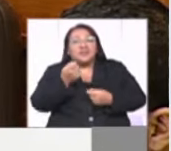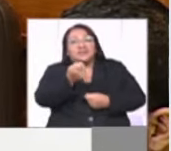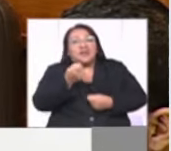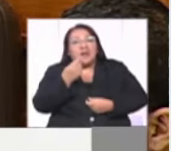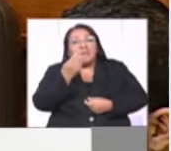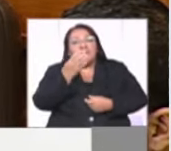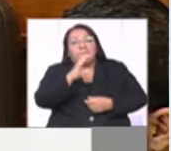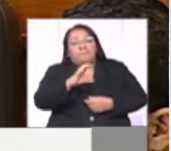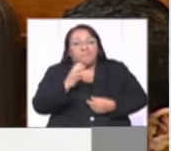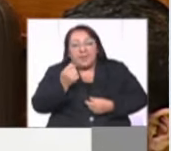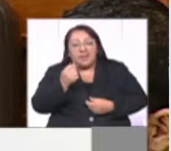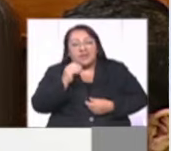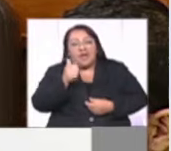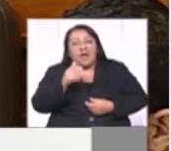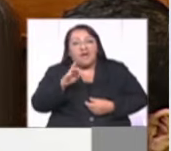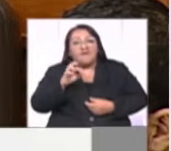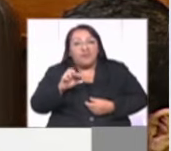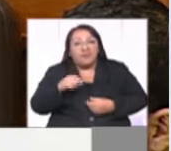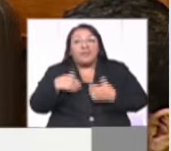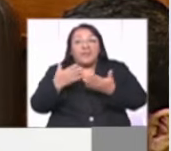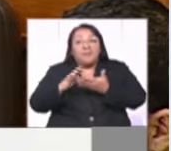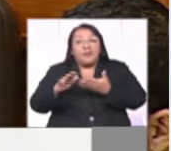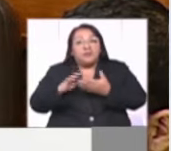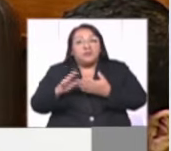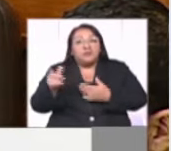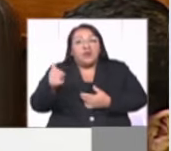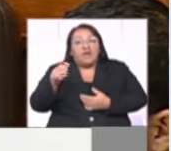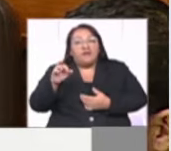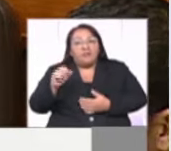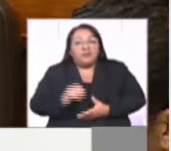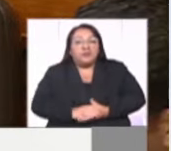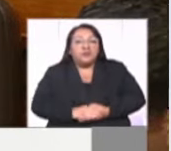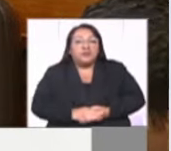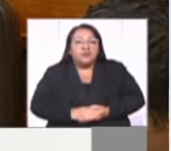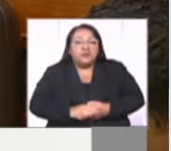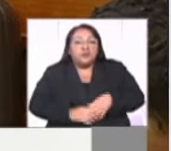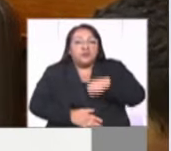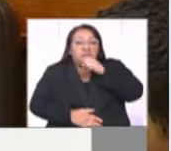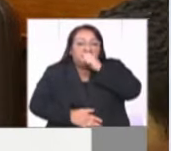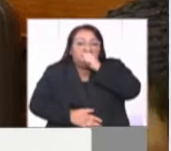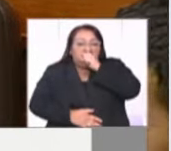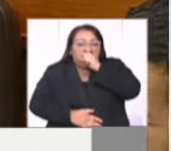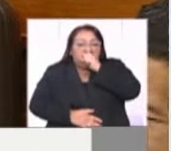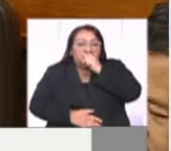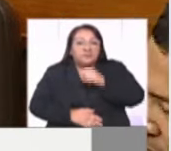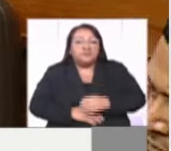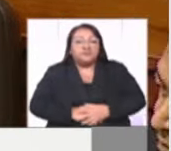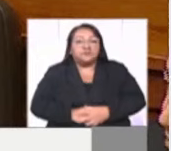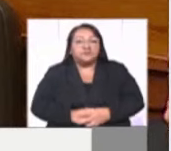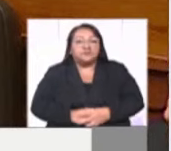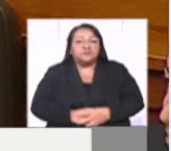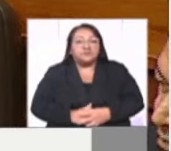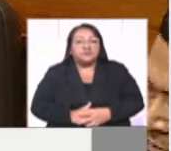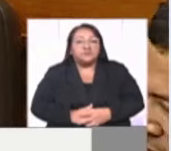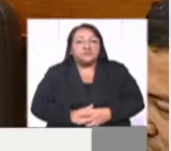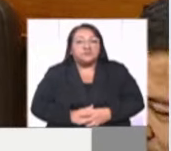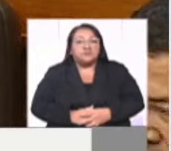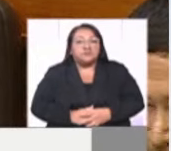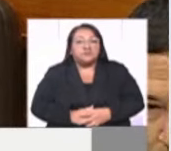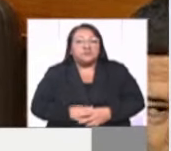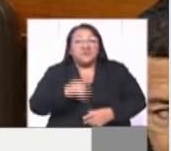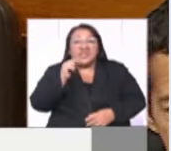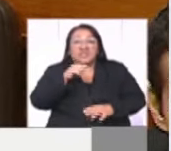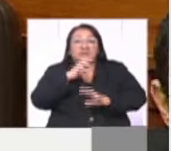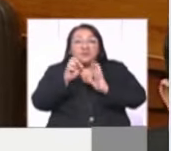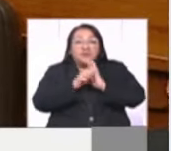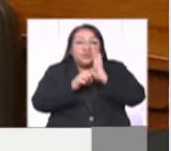dinamizar la economía, autorizando el retiro voluntario de las 4 UIT a los afiliados al sistema privado de pensiones. Este